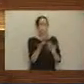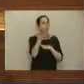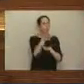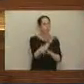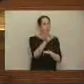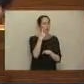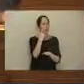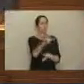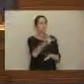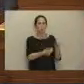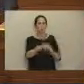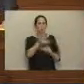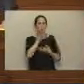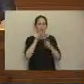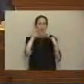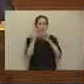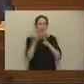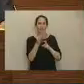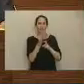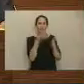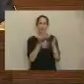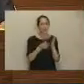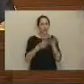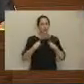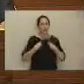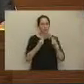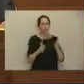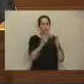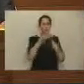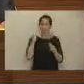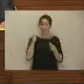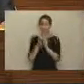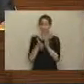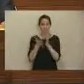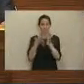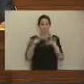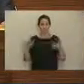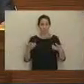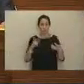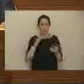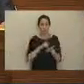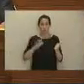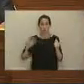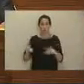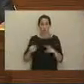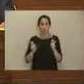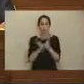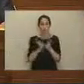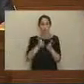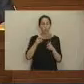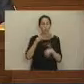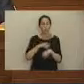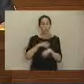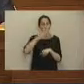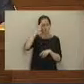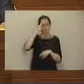tratando de persuadirle de su calidad de vida. Estos son la definición que en el último premio de salud mental se hacía de los